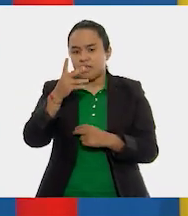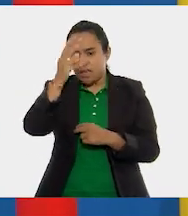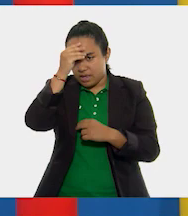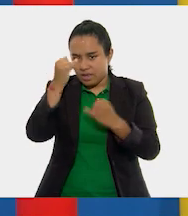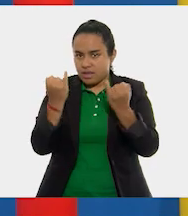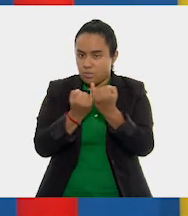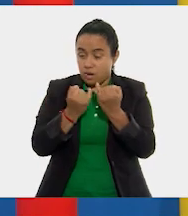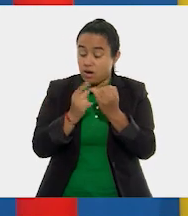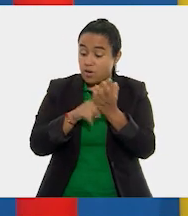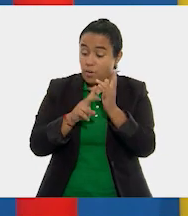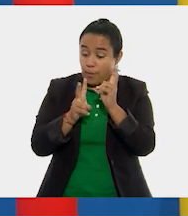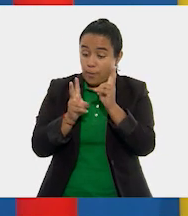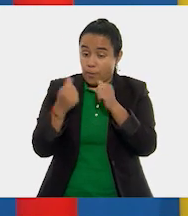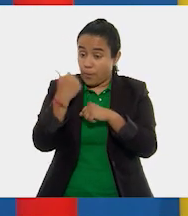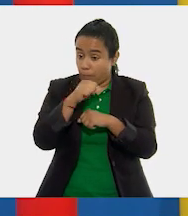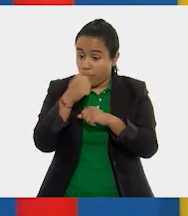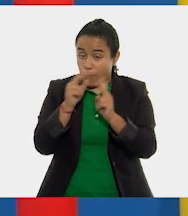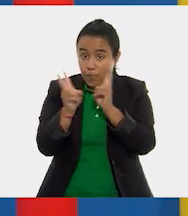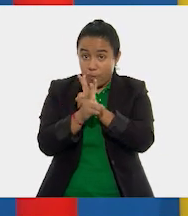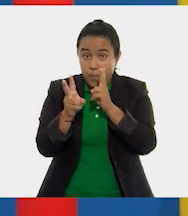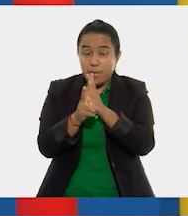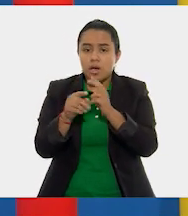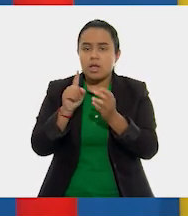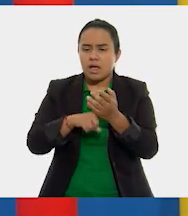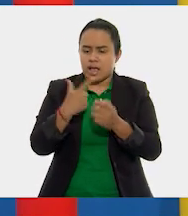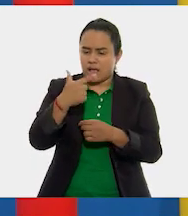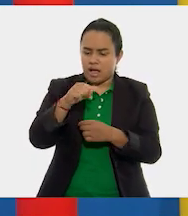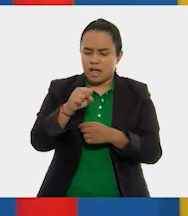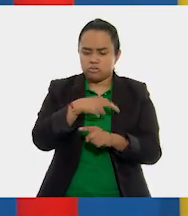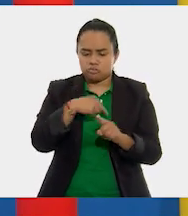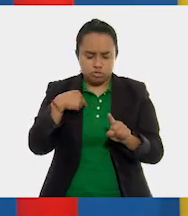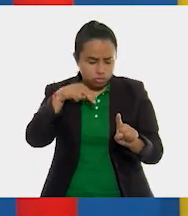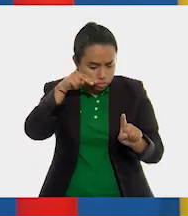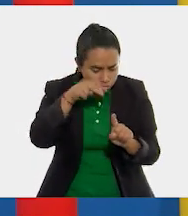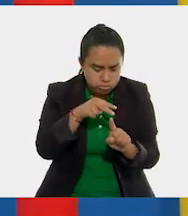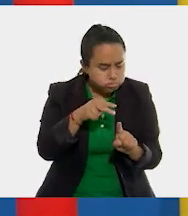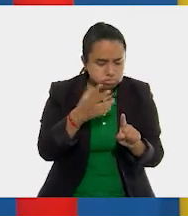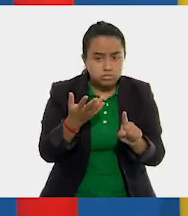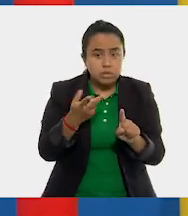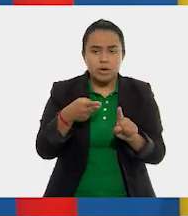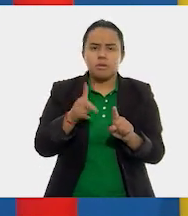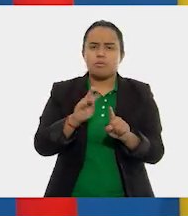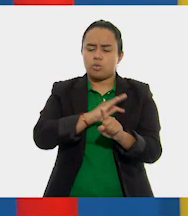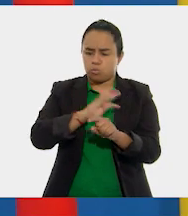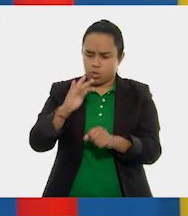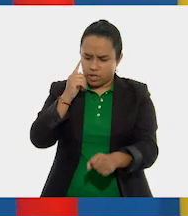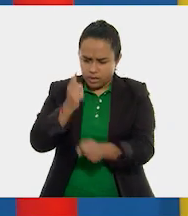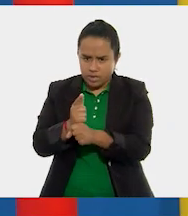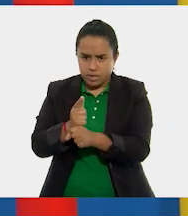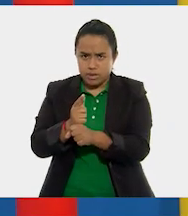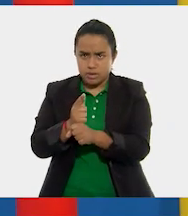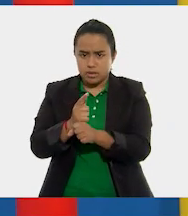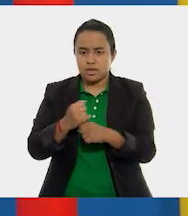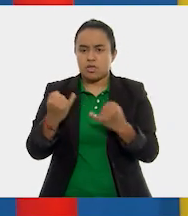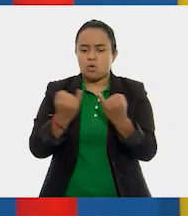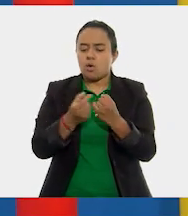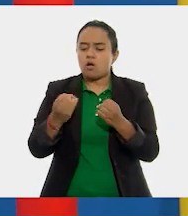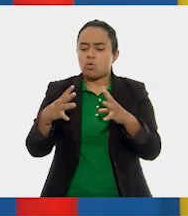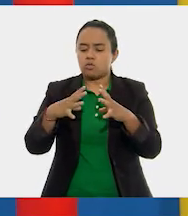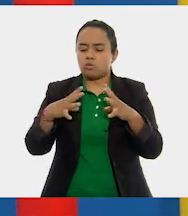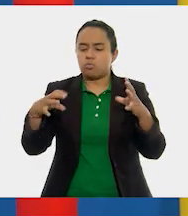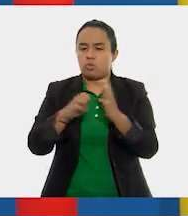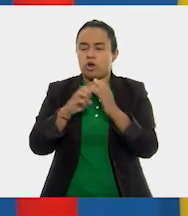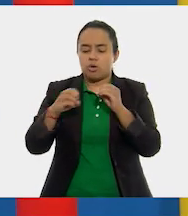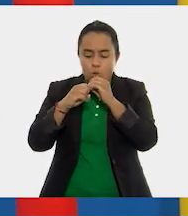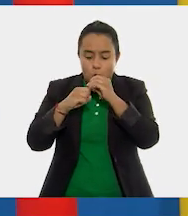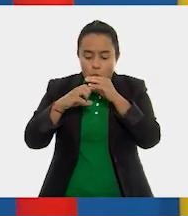yo, que el aire es un compuesto de gases que no podemos ver, pero que podemos identificarlo, al igual que su volumen cuando